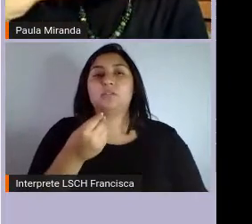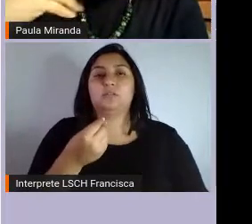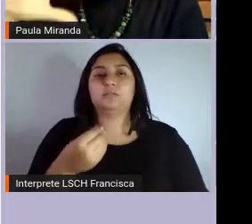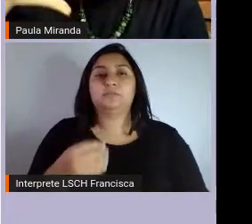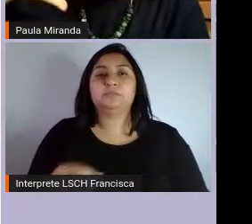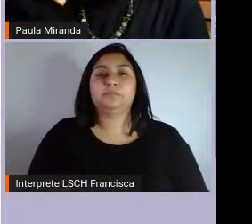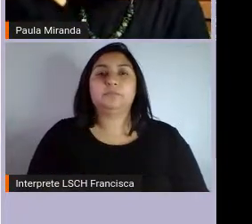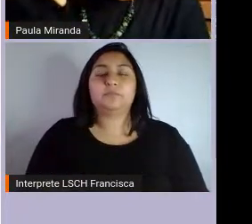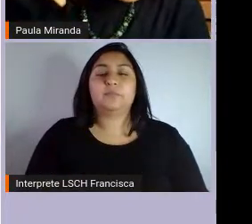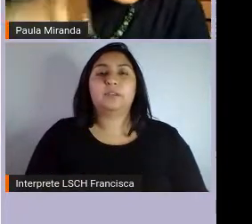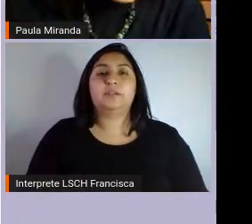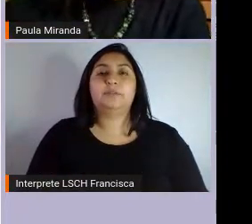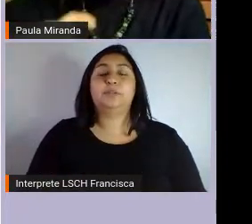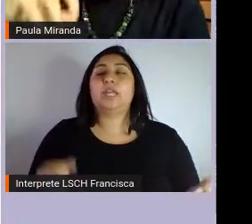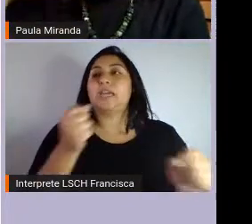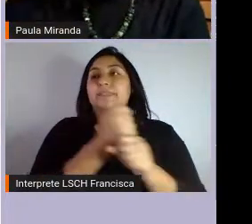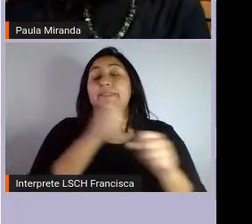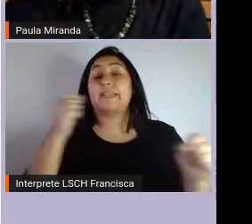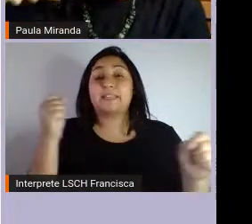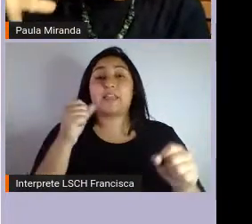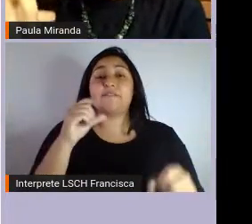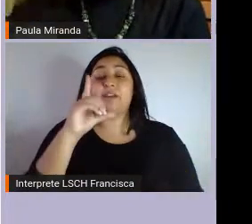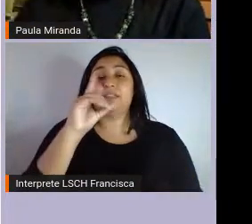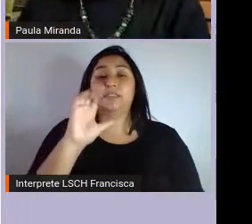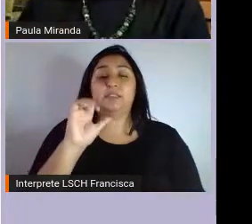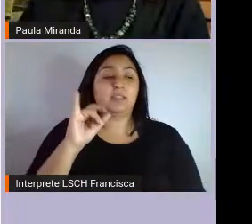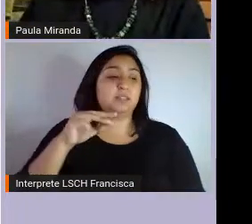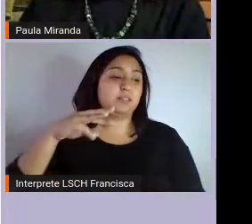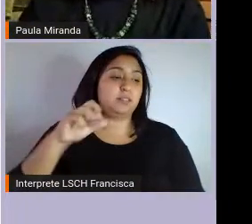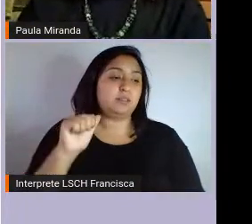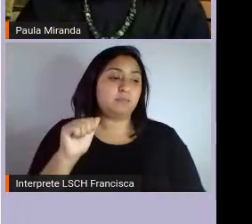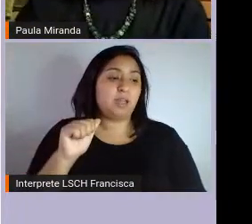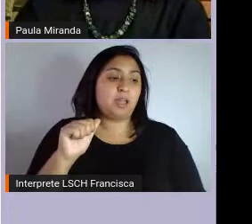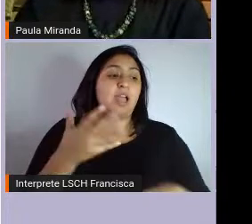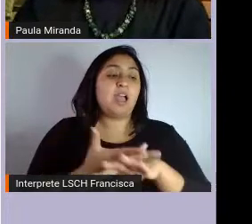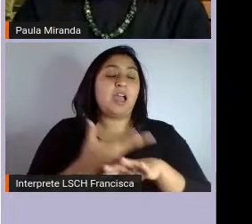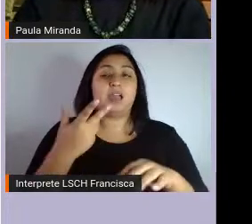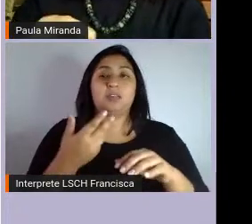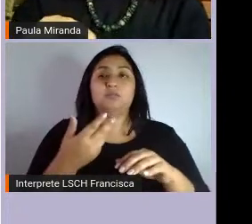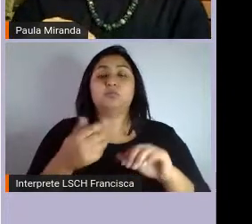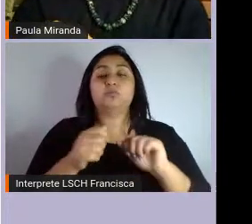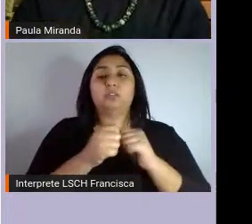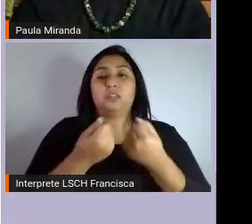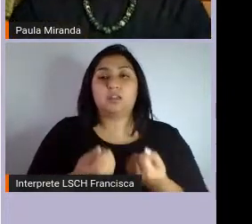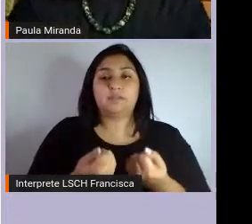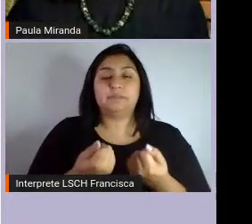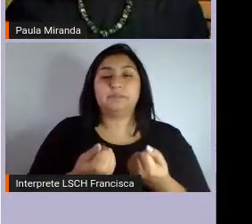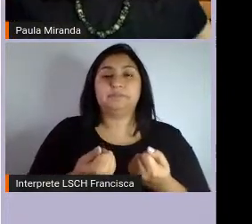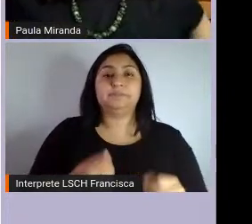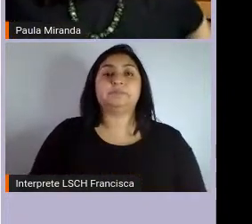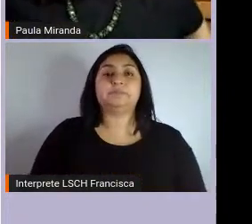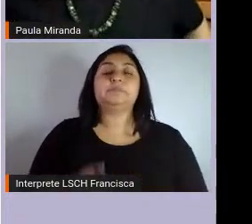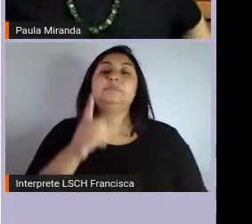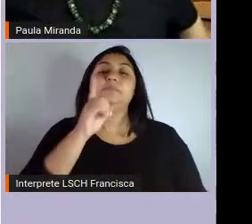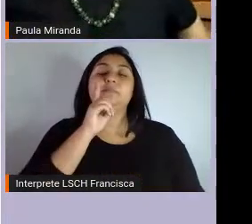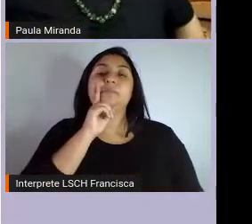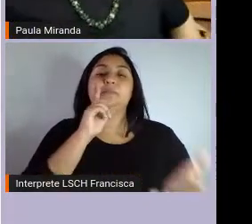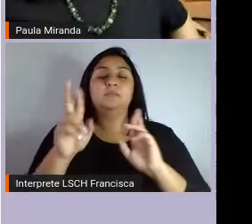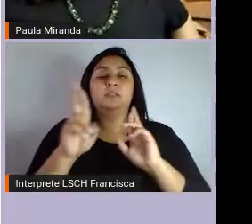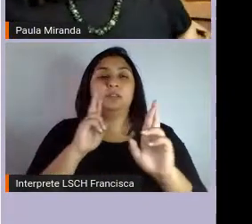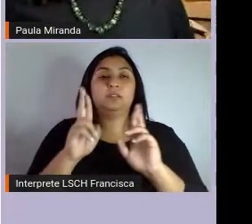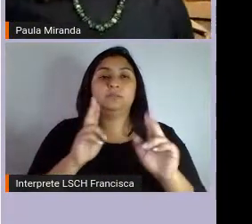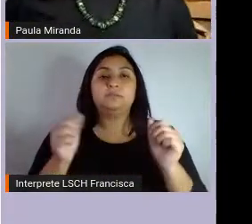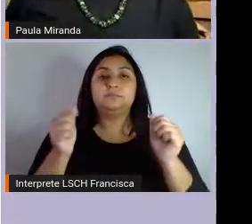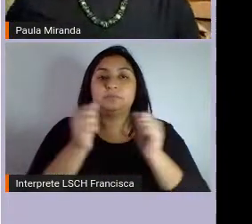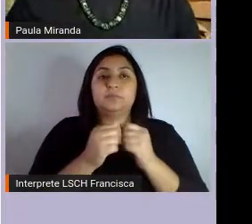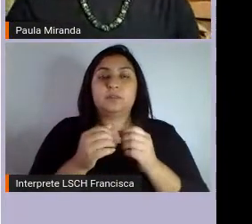como que madura, hay un quiebre ahí muy potente en ella. Que tiene que ver también con tantas cosas, ¿cierto?